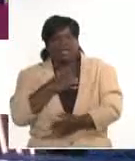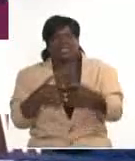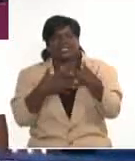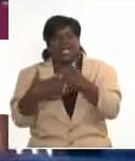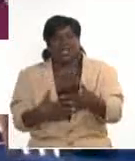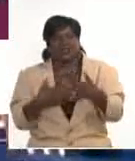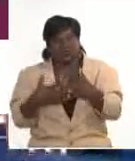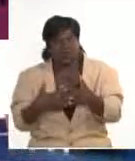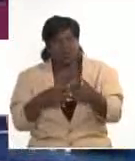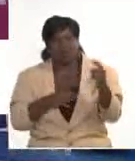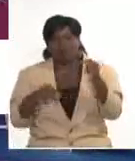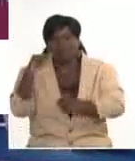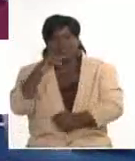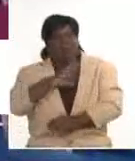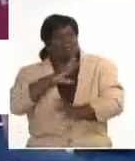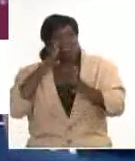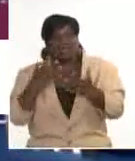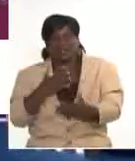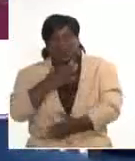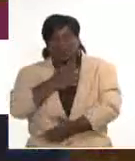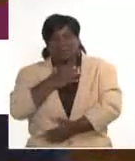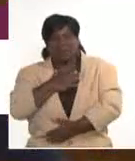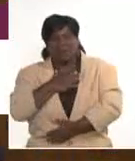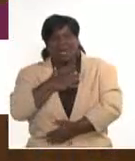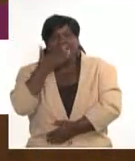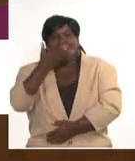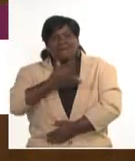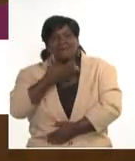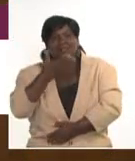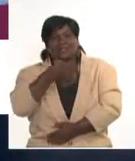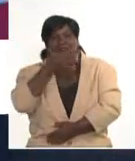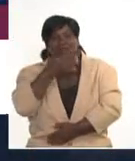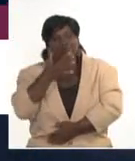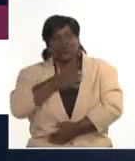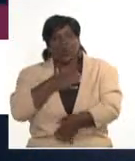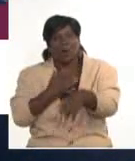misma. En un mensaje electoral típico dijo que será una presidenta para todos los estadounidenses.